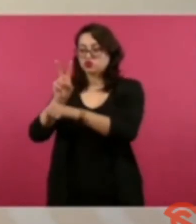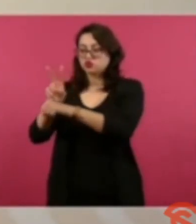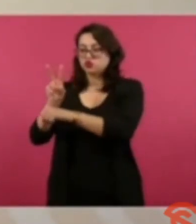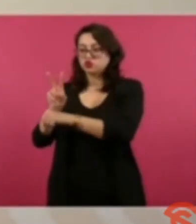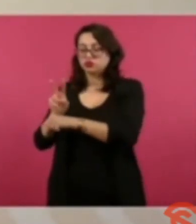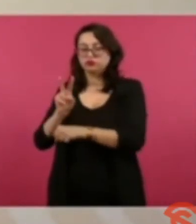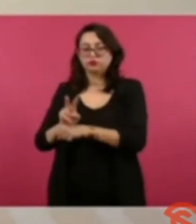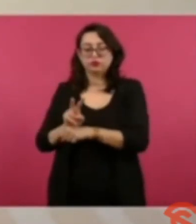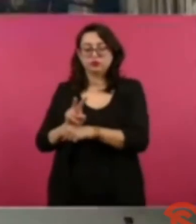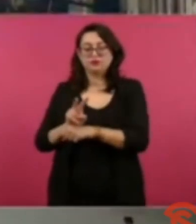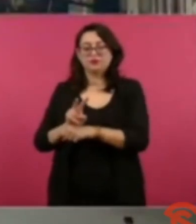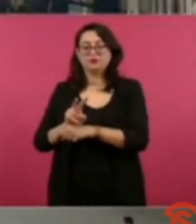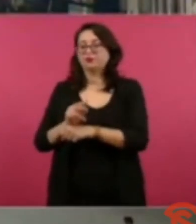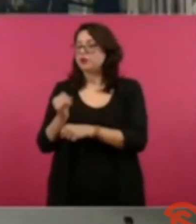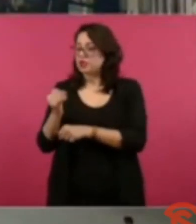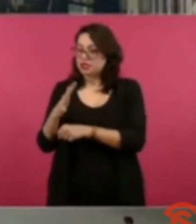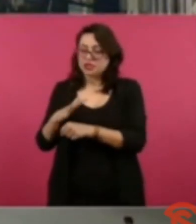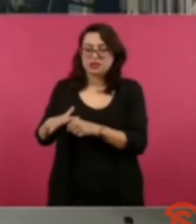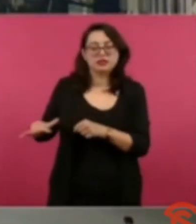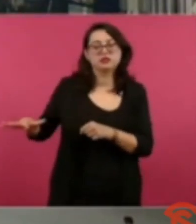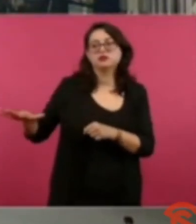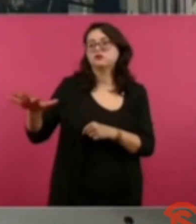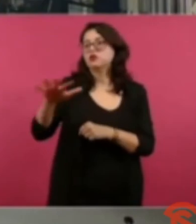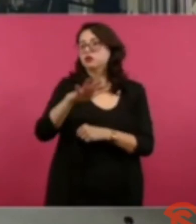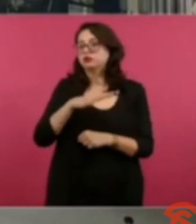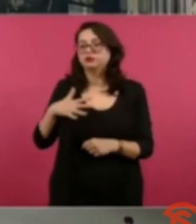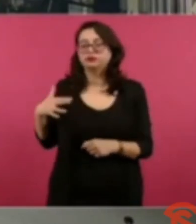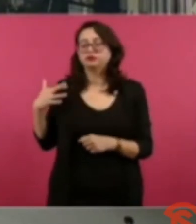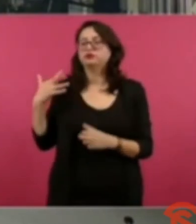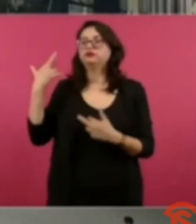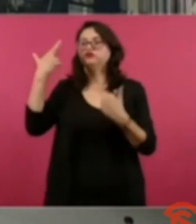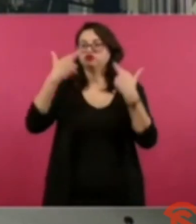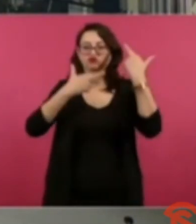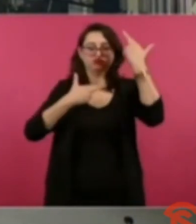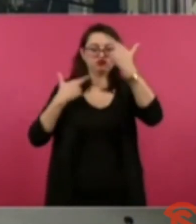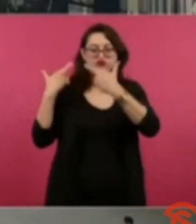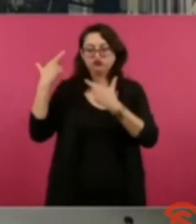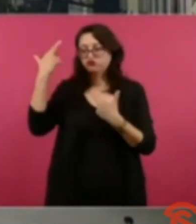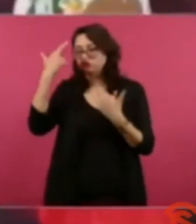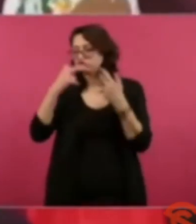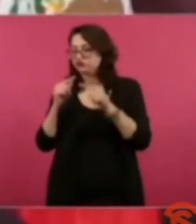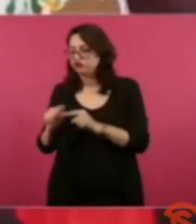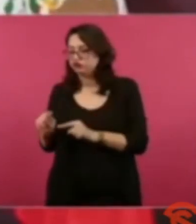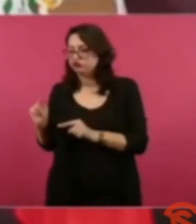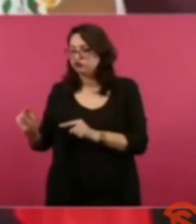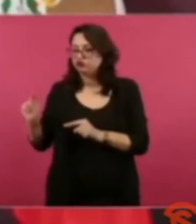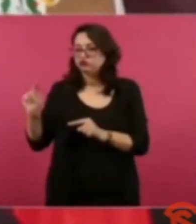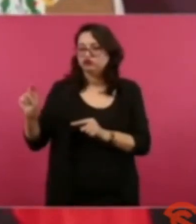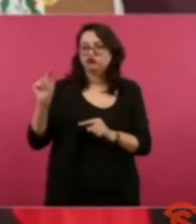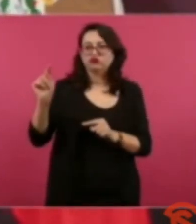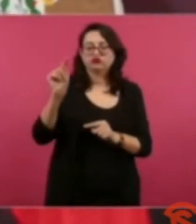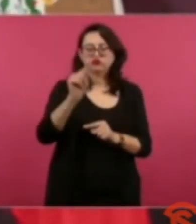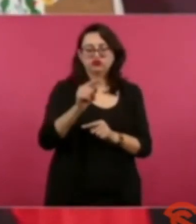el istmo. Vamos a pasar a Ixtepec.